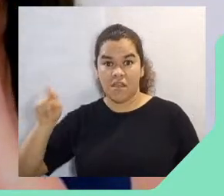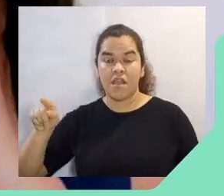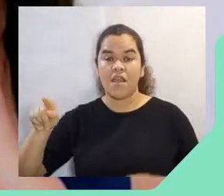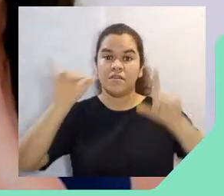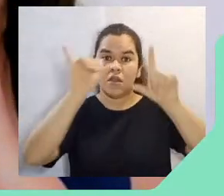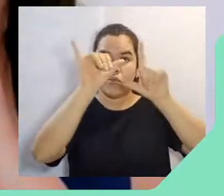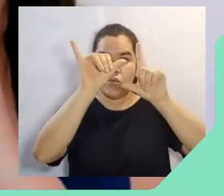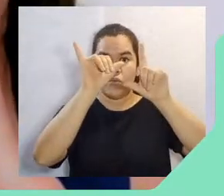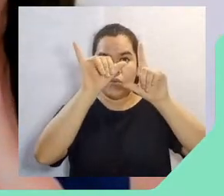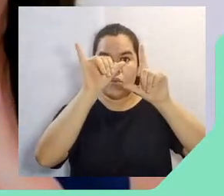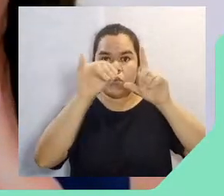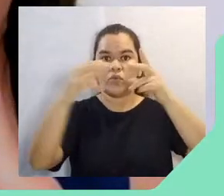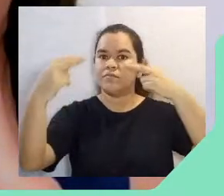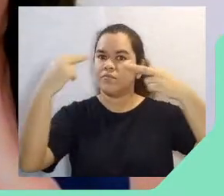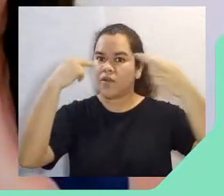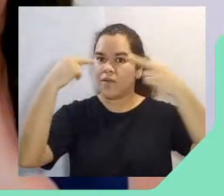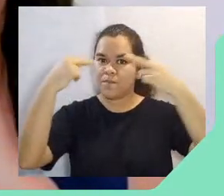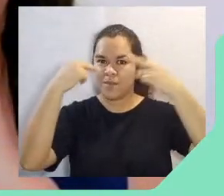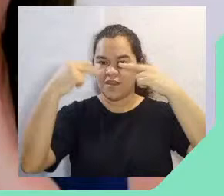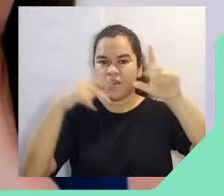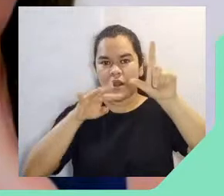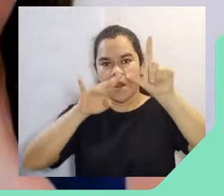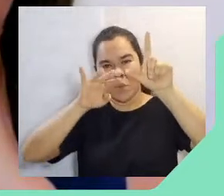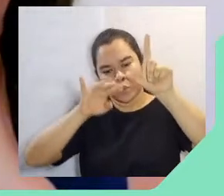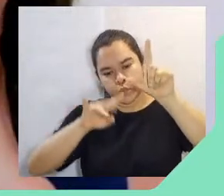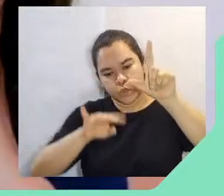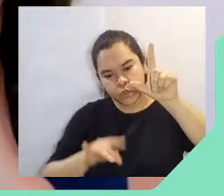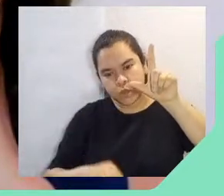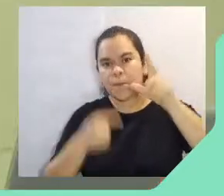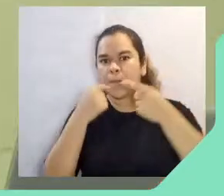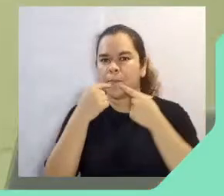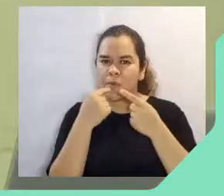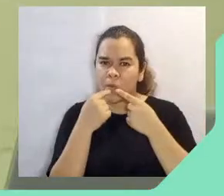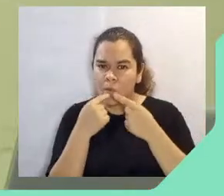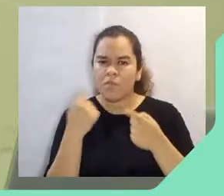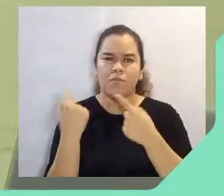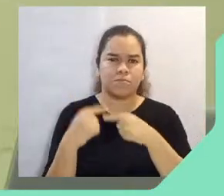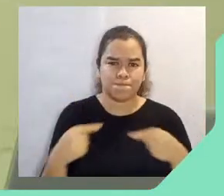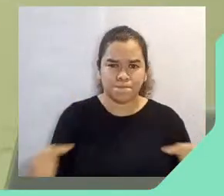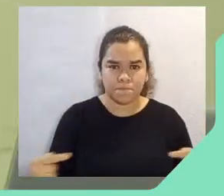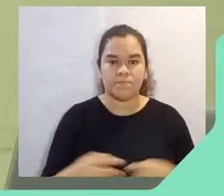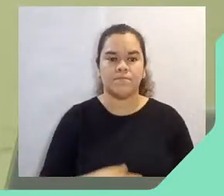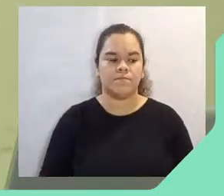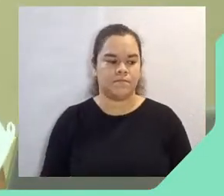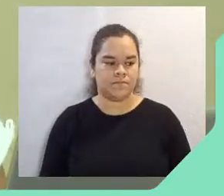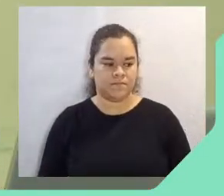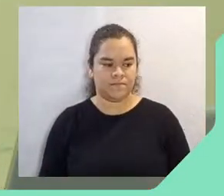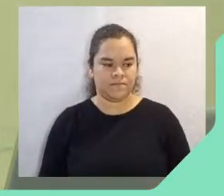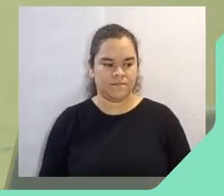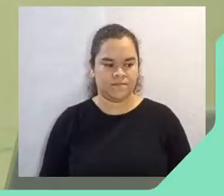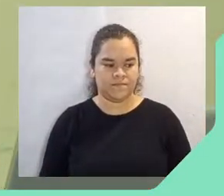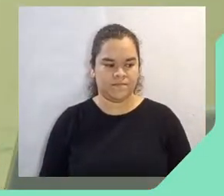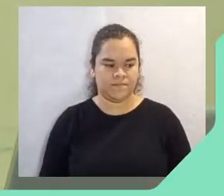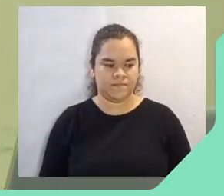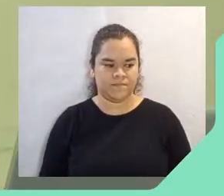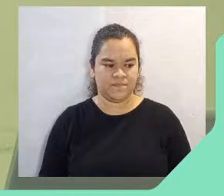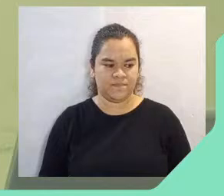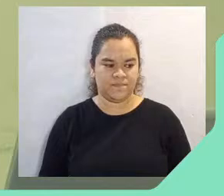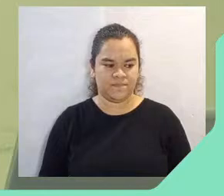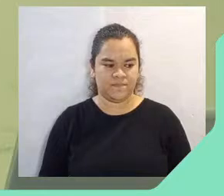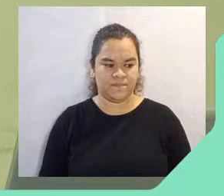los que nos acompañaron a través del canal de YouTube. Sí, sí, sí. Bueno, ante todo, muchas gracias a